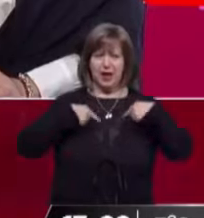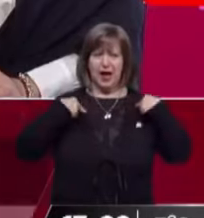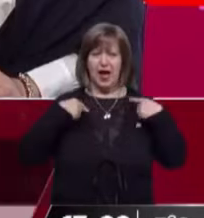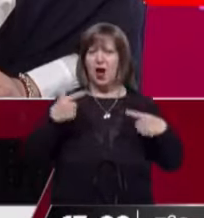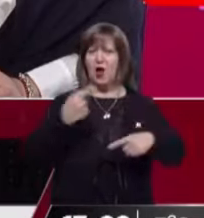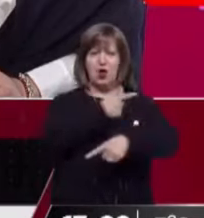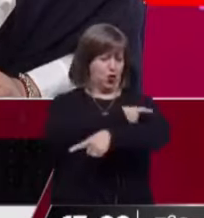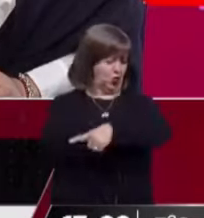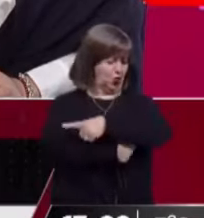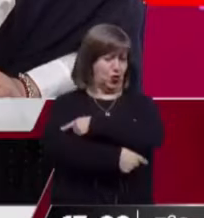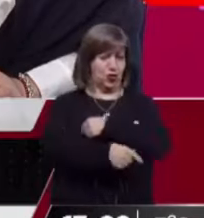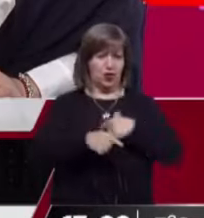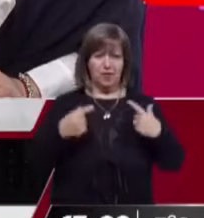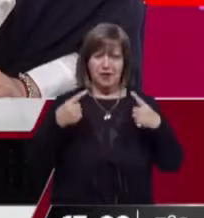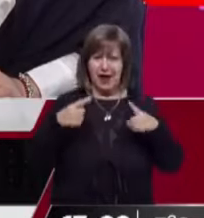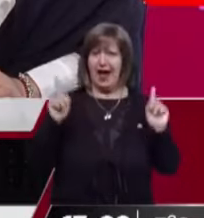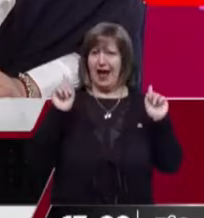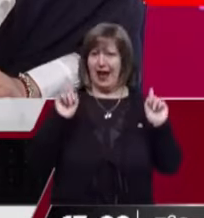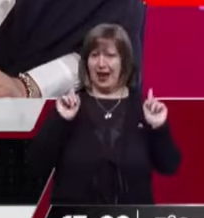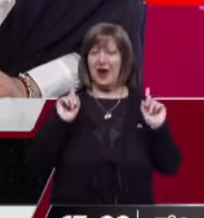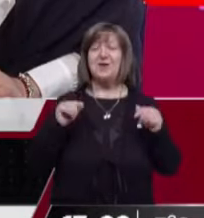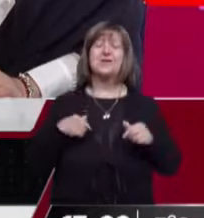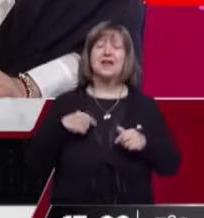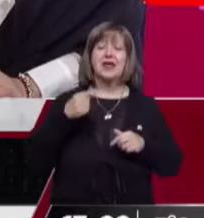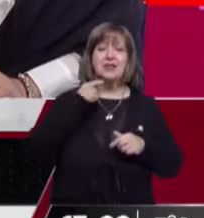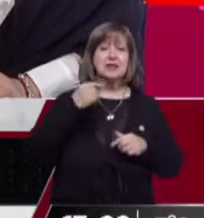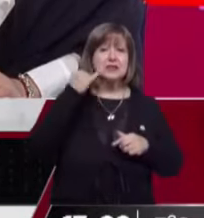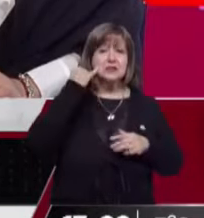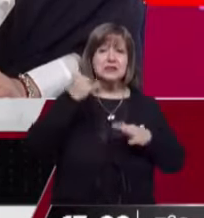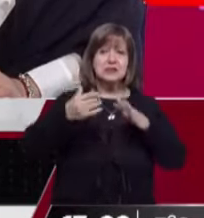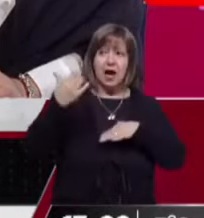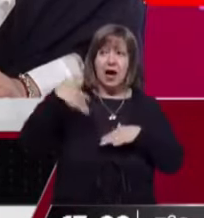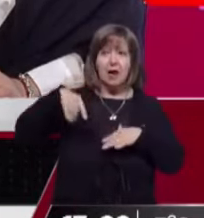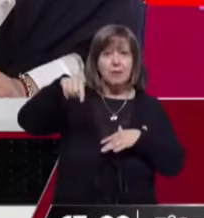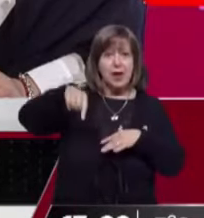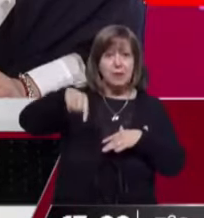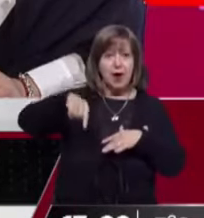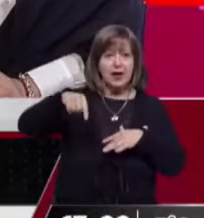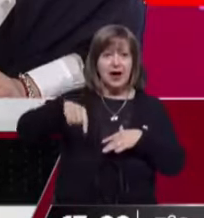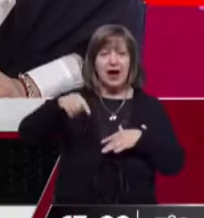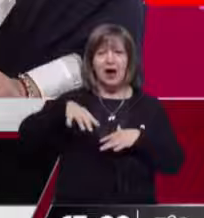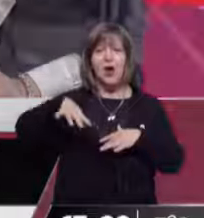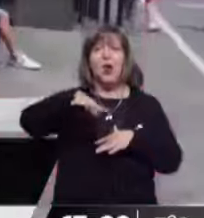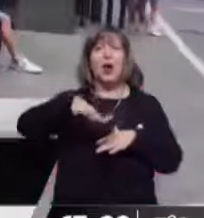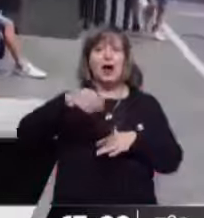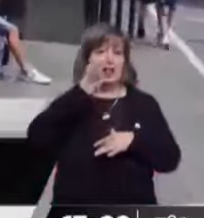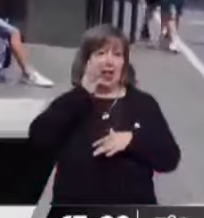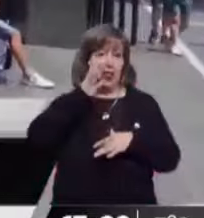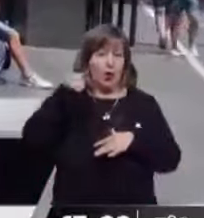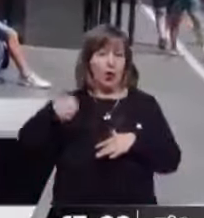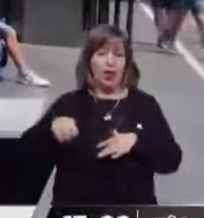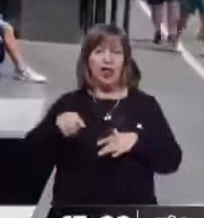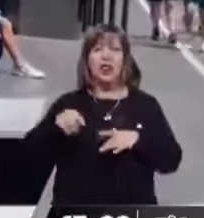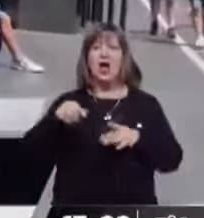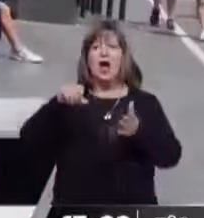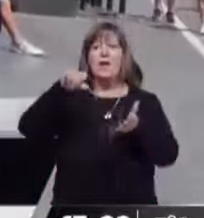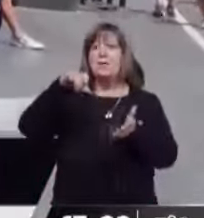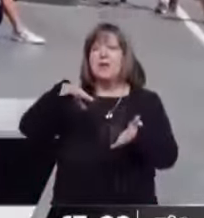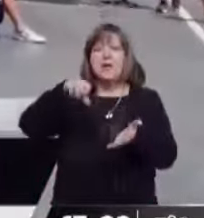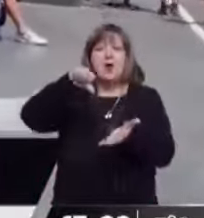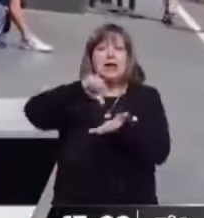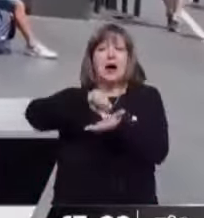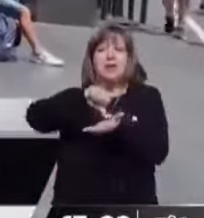ayer fue raro también ver este lugar que es Times Square, desde donde les estoy hablando ahora, ¿no? El corazón